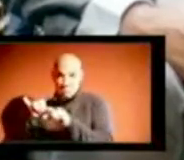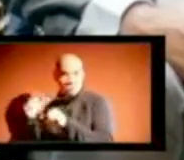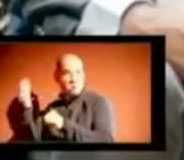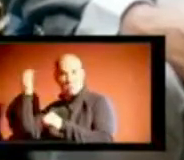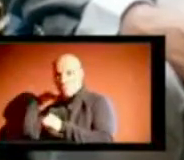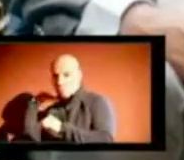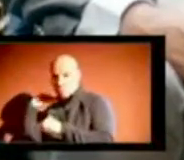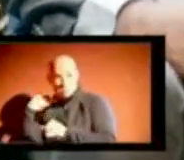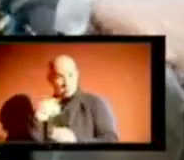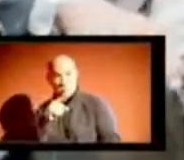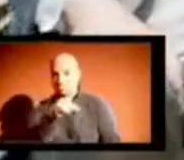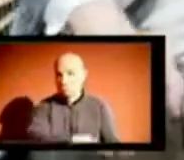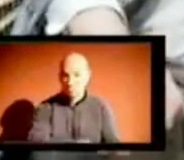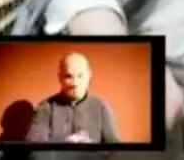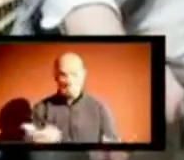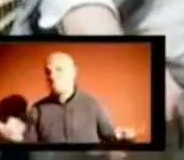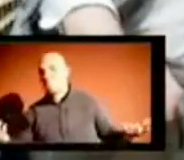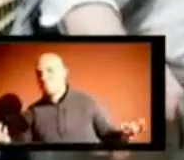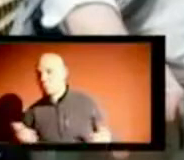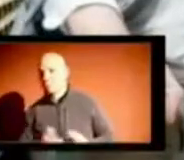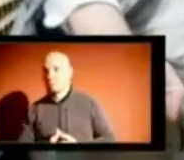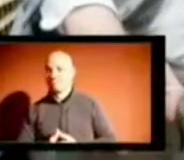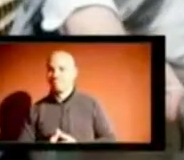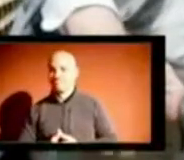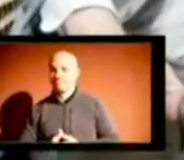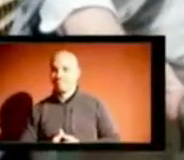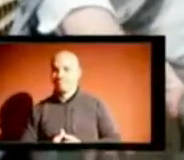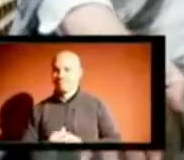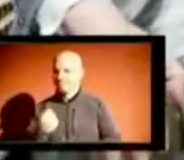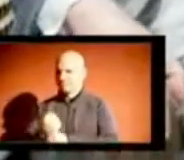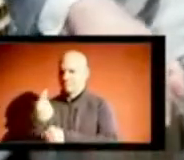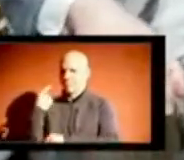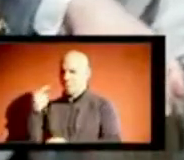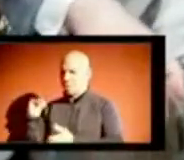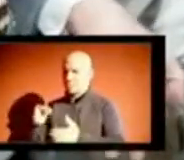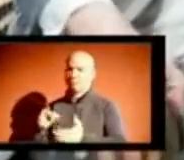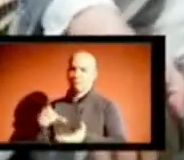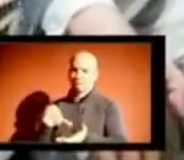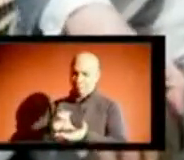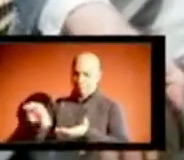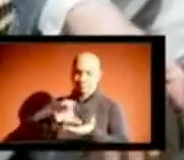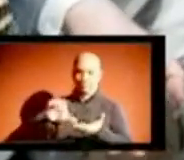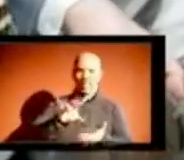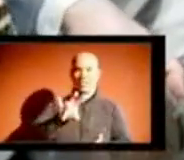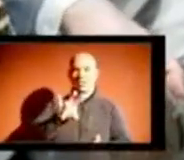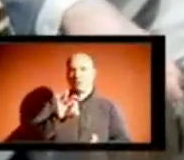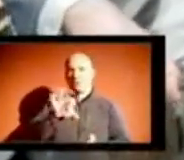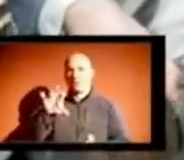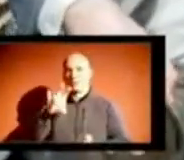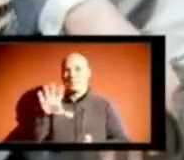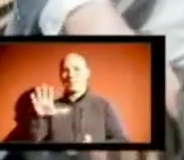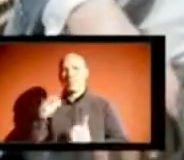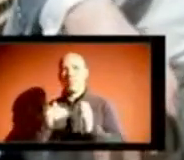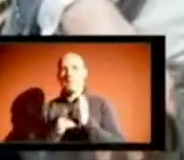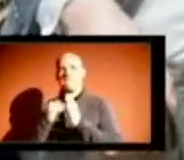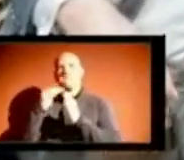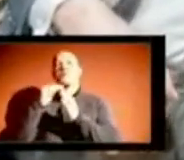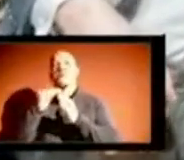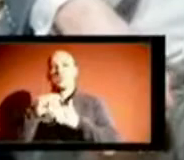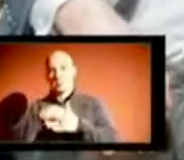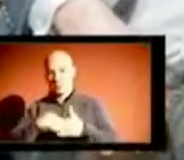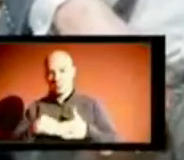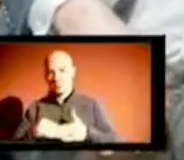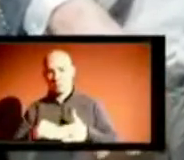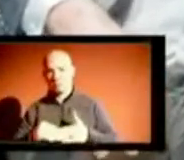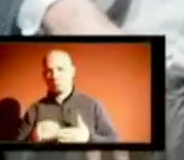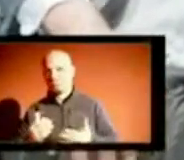si redujeron la cantidad. Sí, el año pasado se pagaron 975 millones en reintegros. Parte de